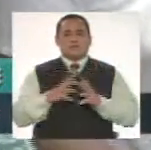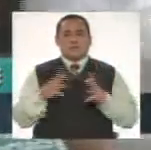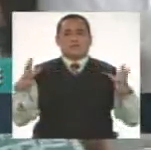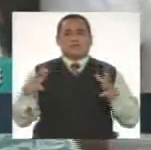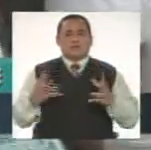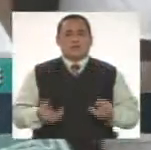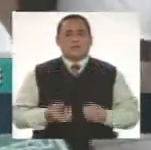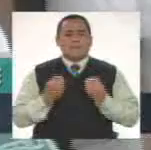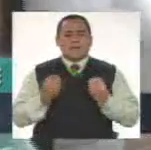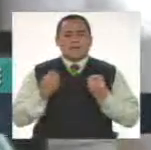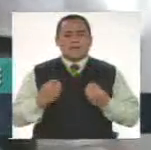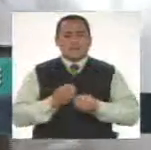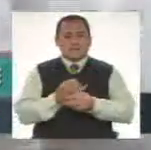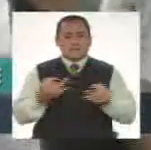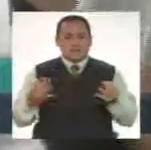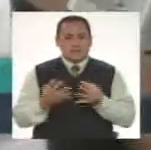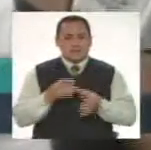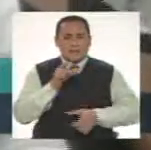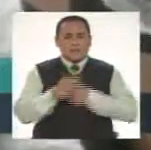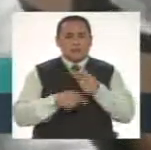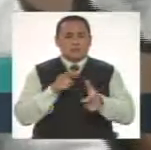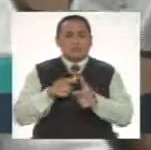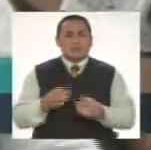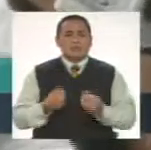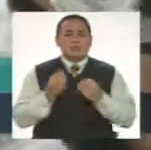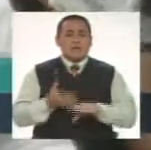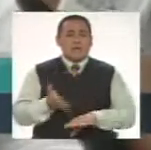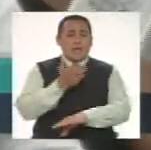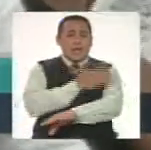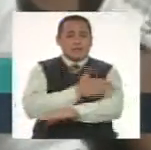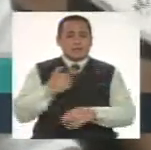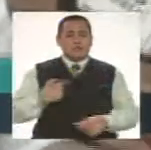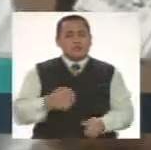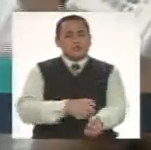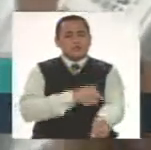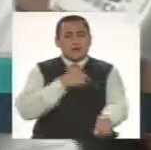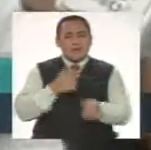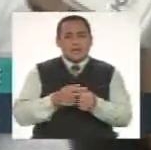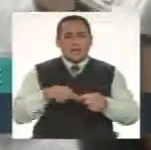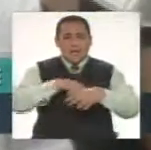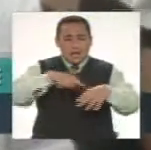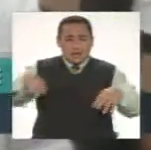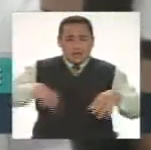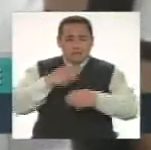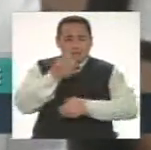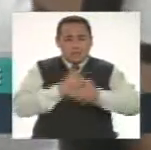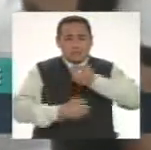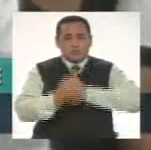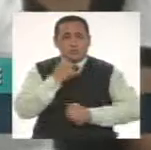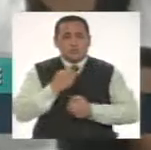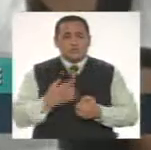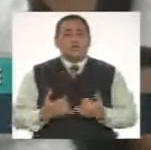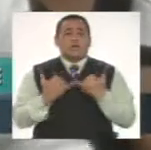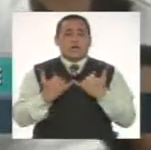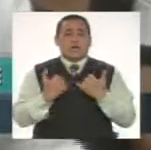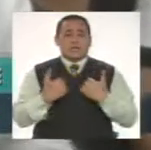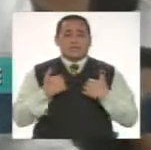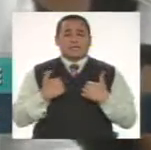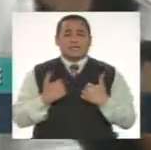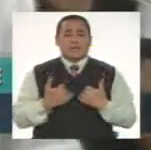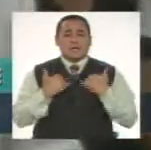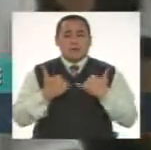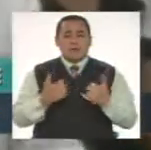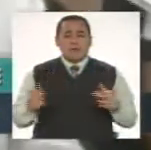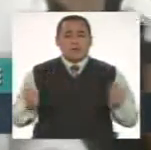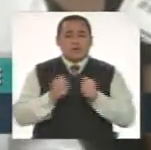tremendo para la población, que antes estaba acostumbrada al pozo, que hoy día puedan tener agua